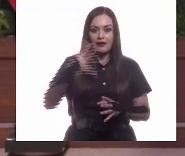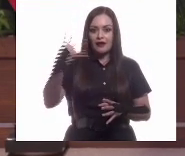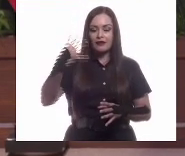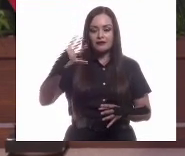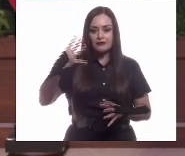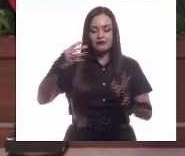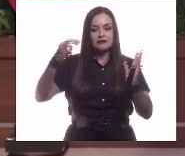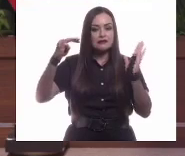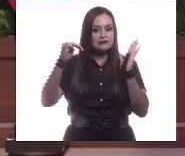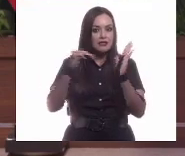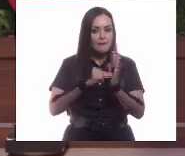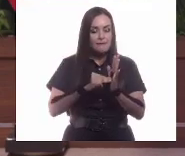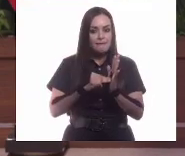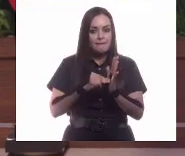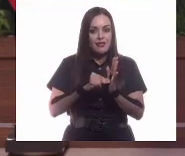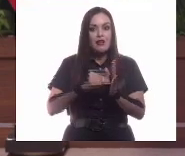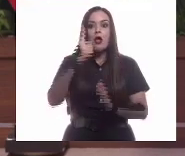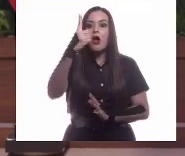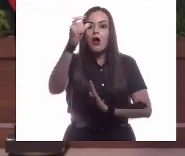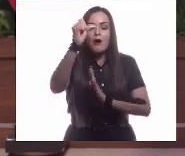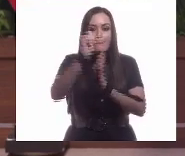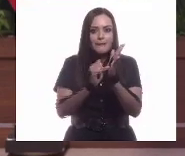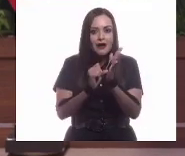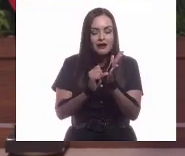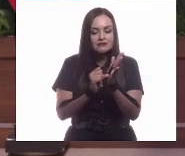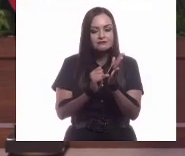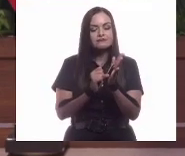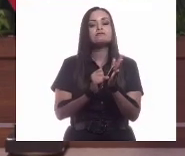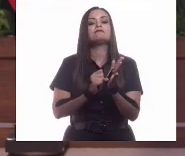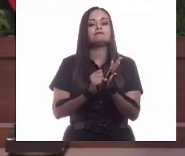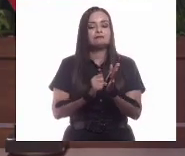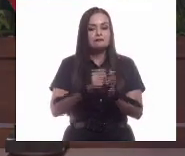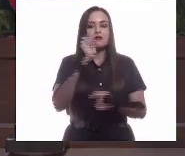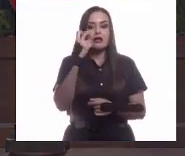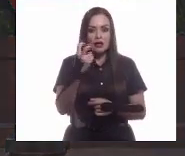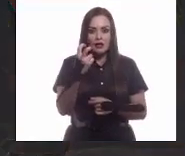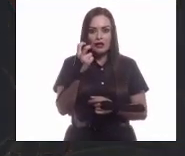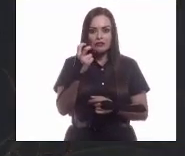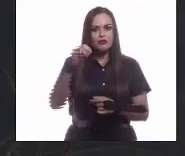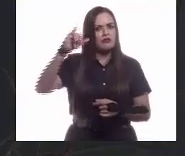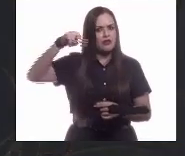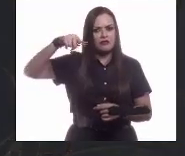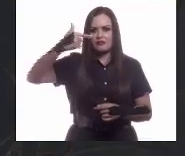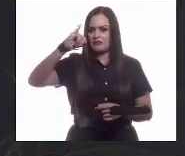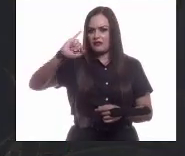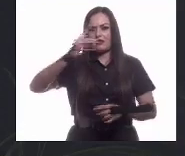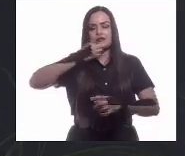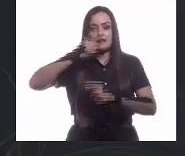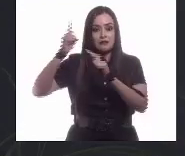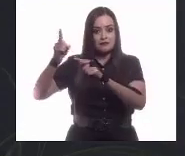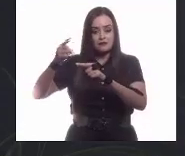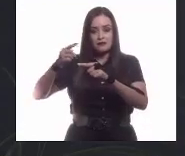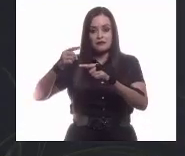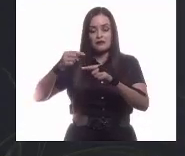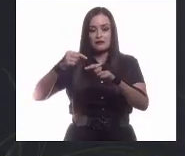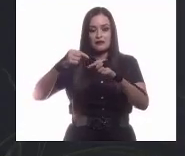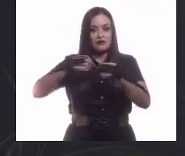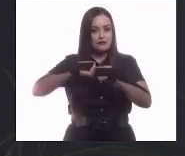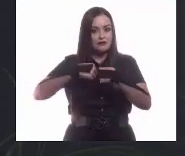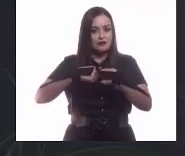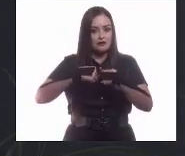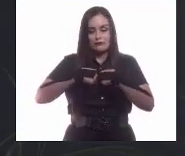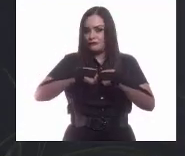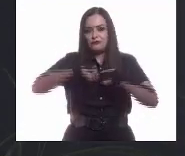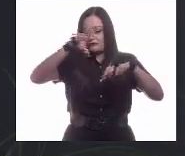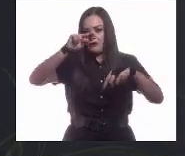14,278 pesos de ingreso mensual promedio. Son los datos de instancias oficiales y conste, yo no tengo otros. Esos